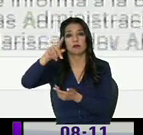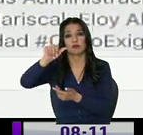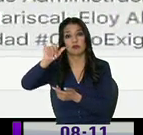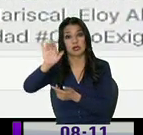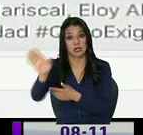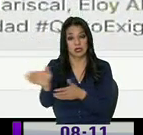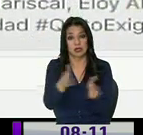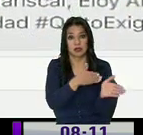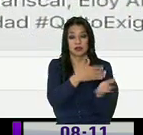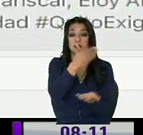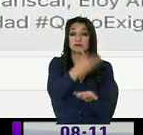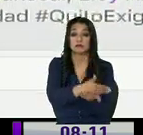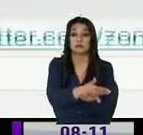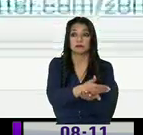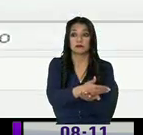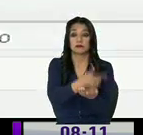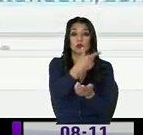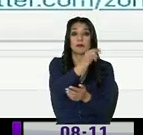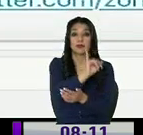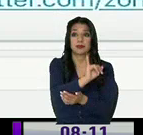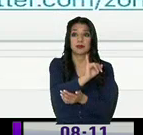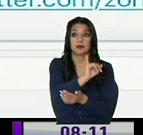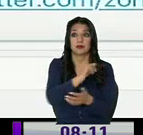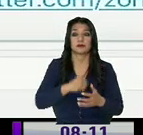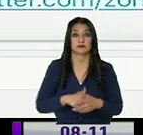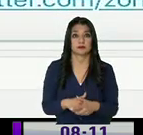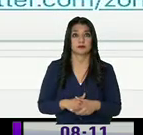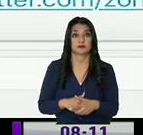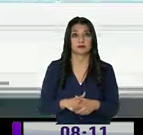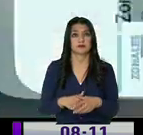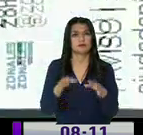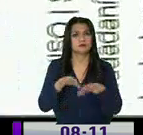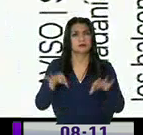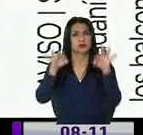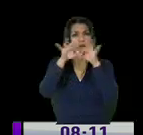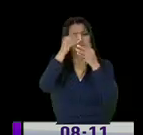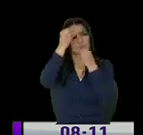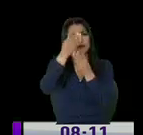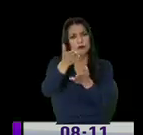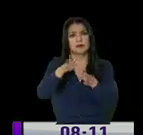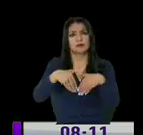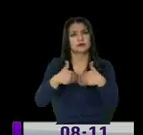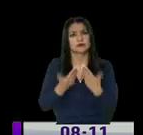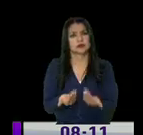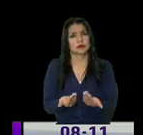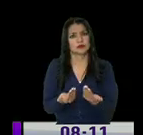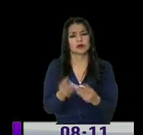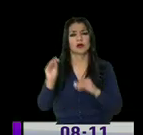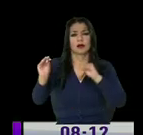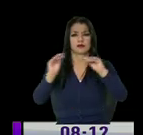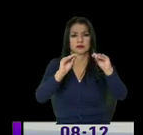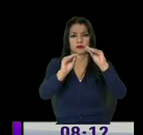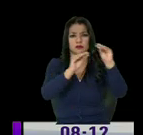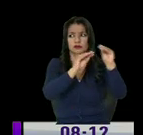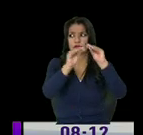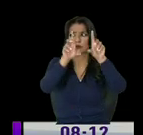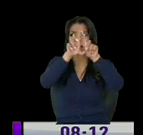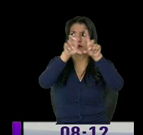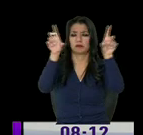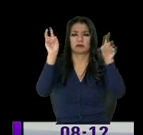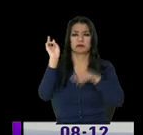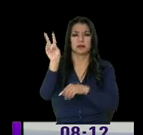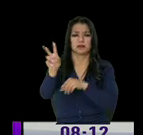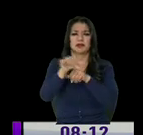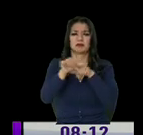Estaciones suspendidas, Guamaní. Esto también es importante que usted sepa, el aviso que hace... pues las